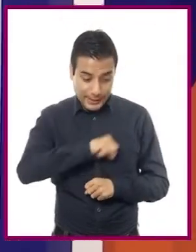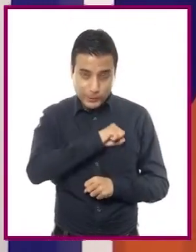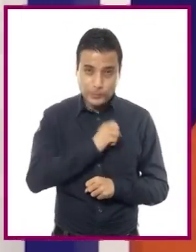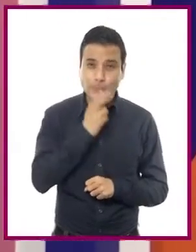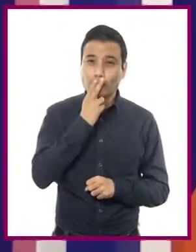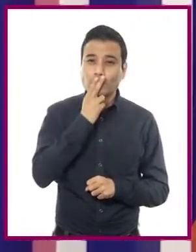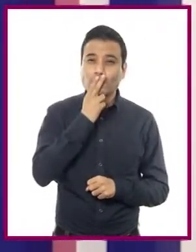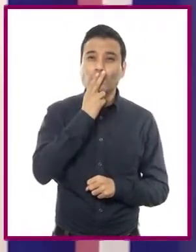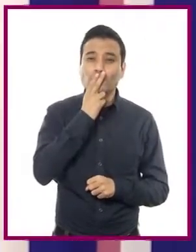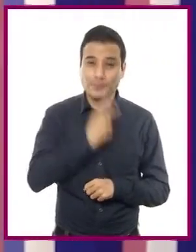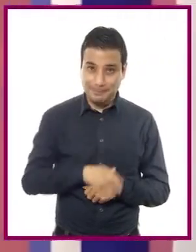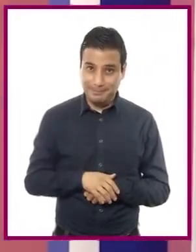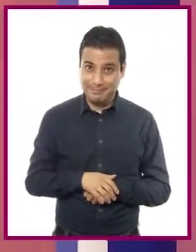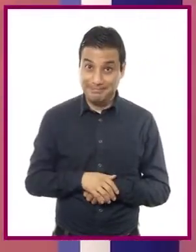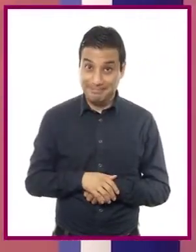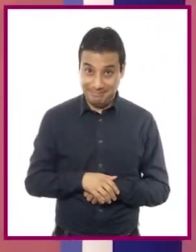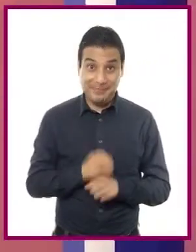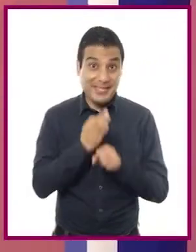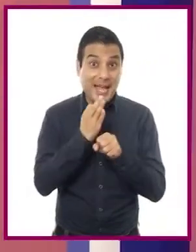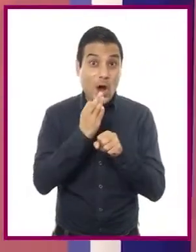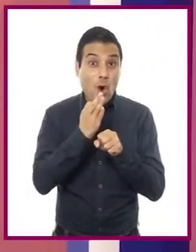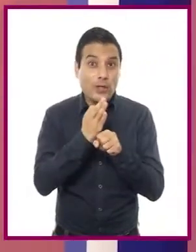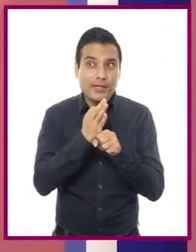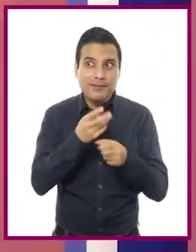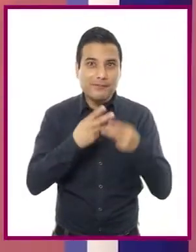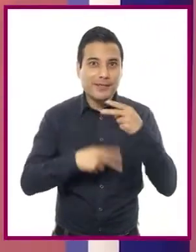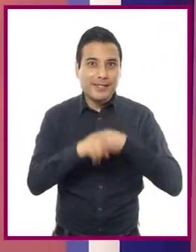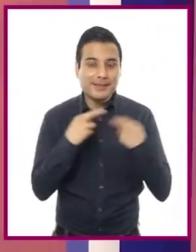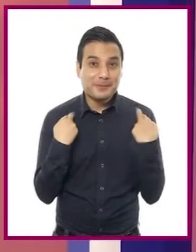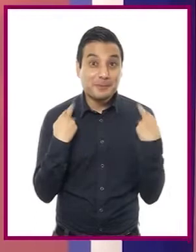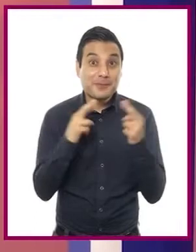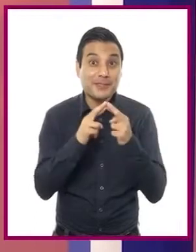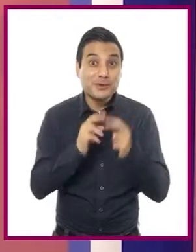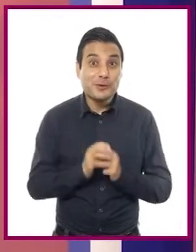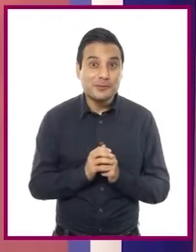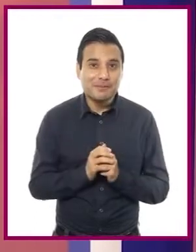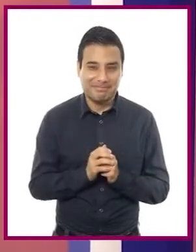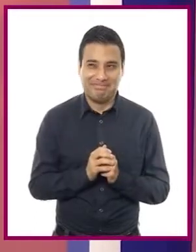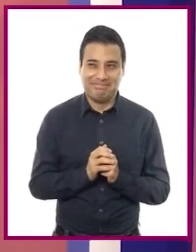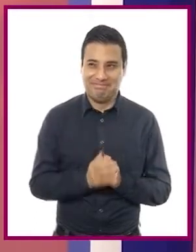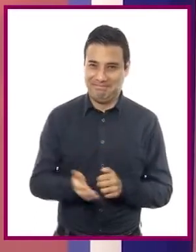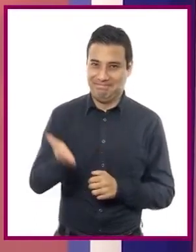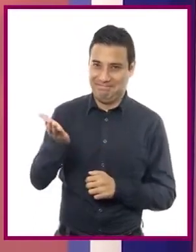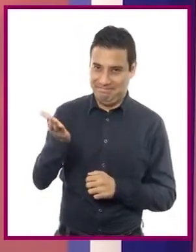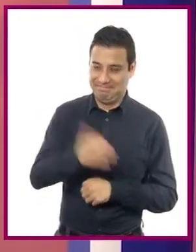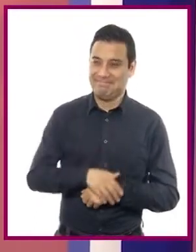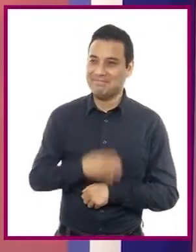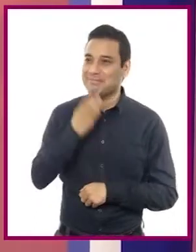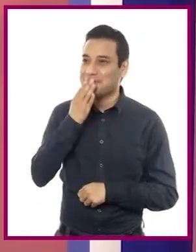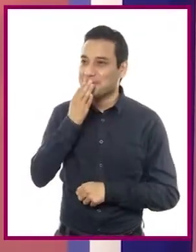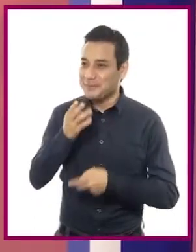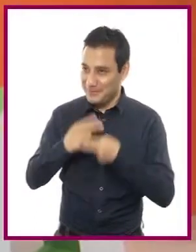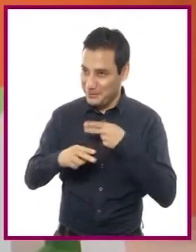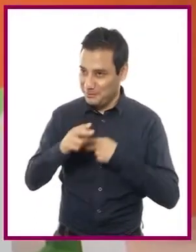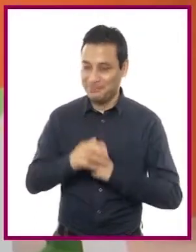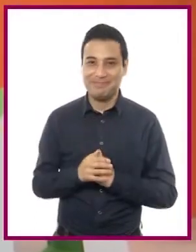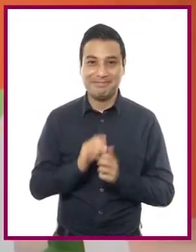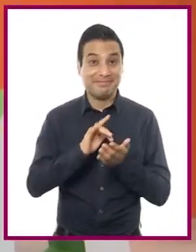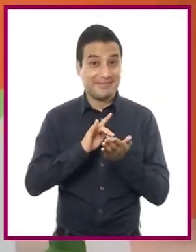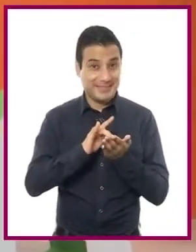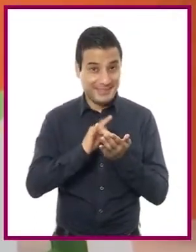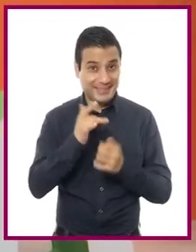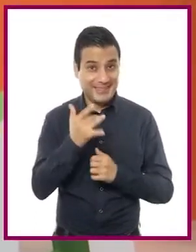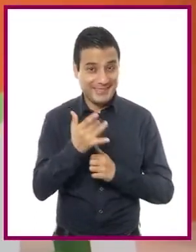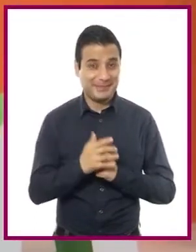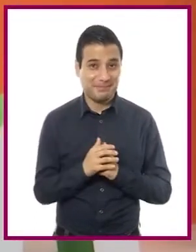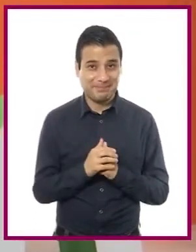lo primero. Y para dirigir nuestra sesión está con nosotros el maestro Eric Ruiz Ezástiga. Bienvenido, profesor. Muchas gracias,